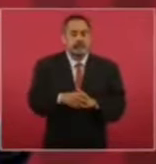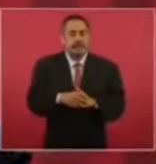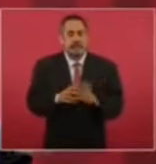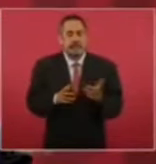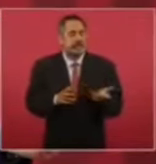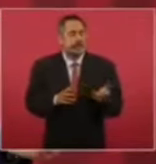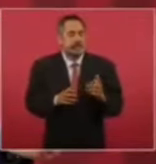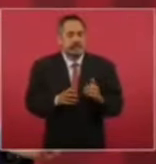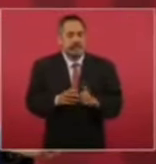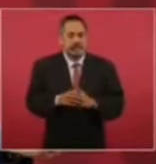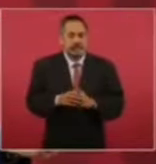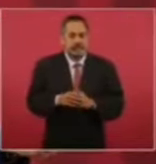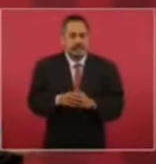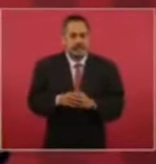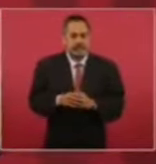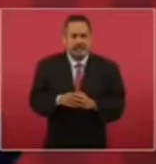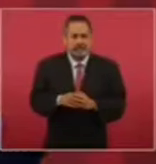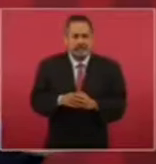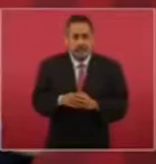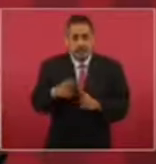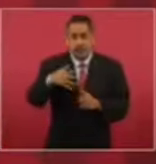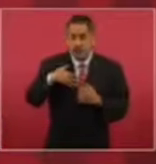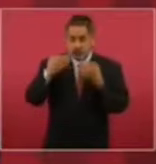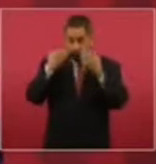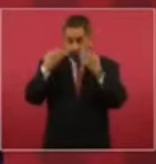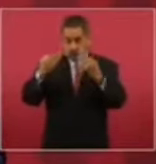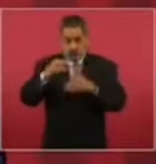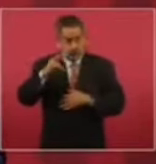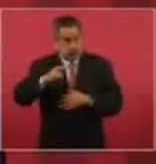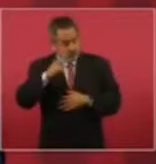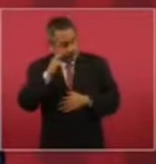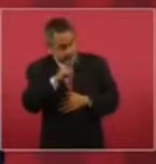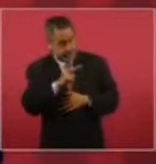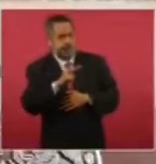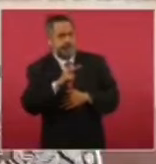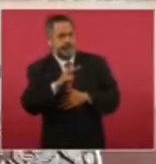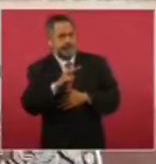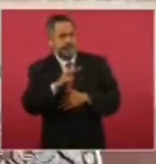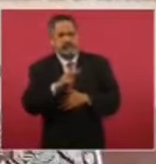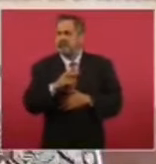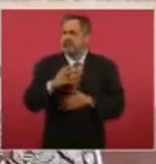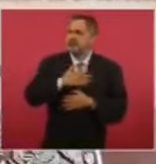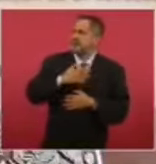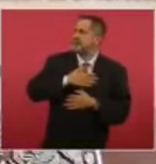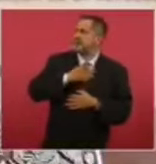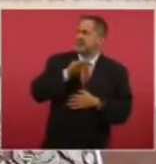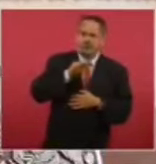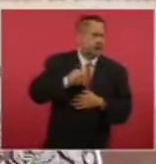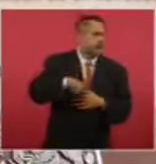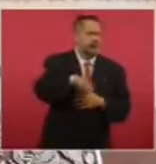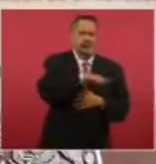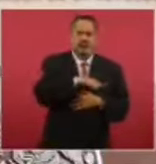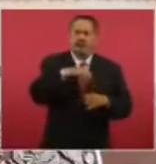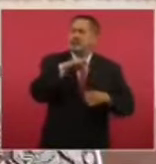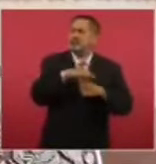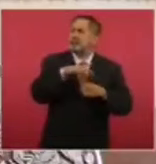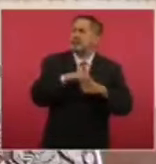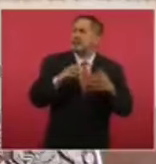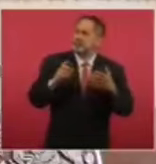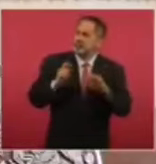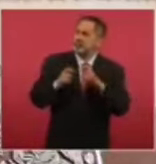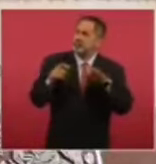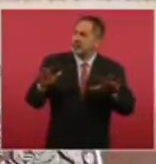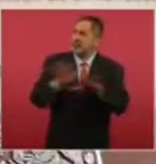todos, me tocó ver, vamos a votar por el